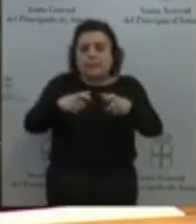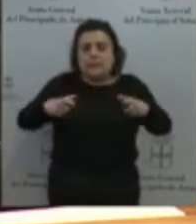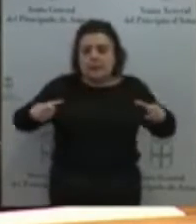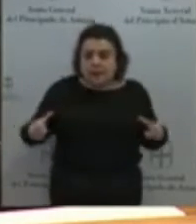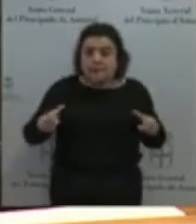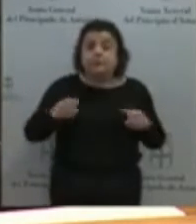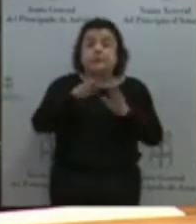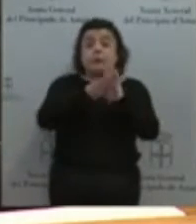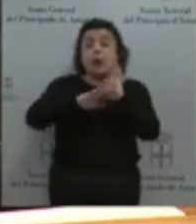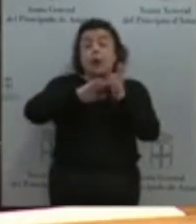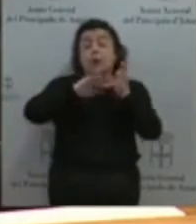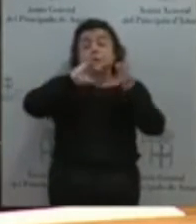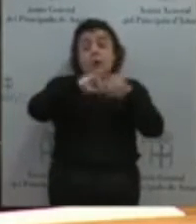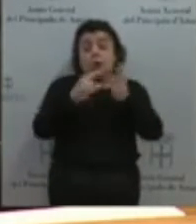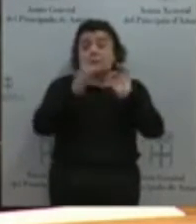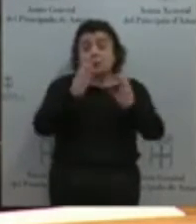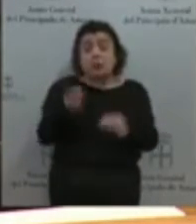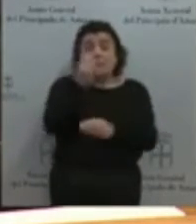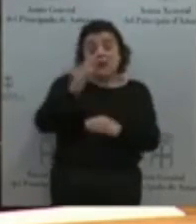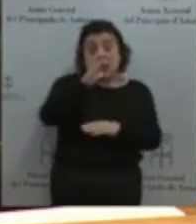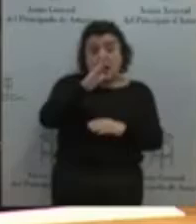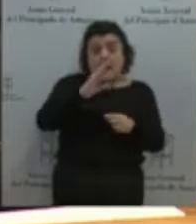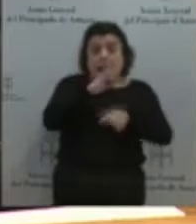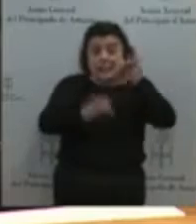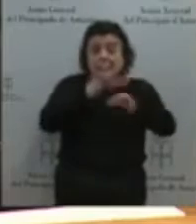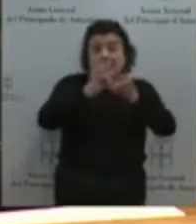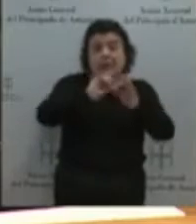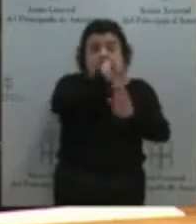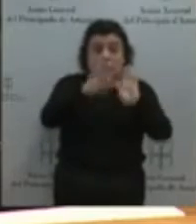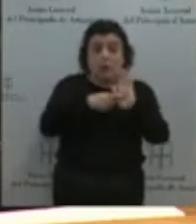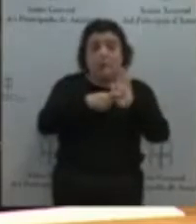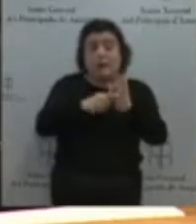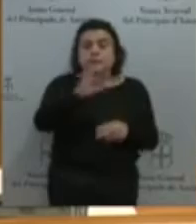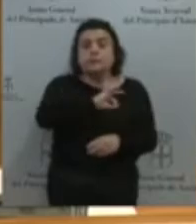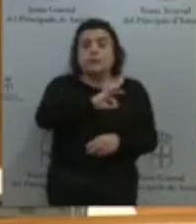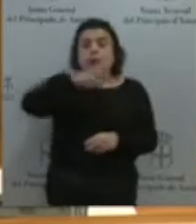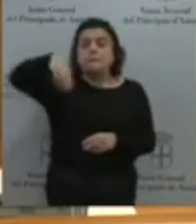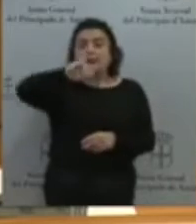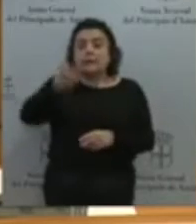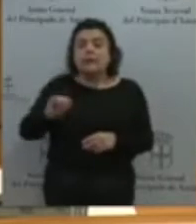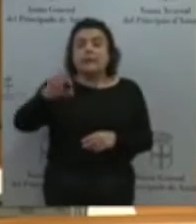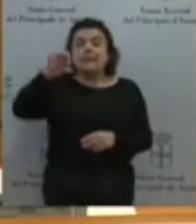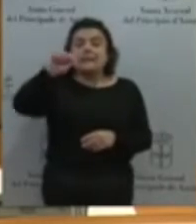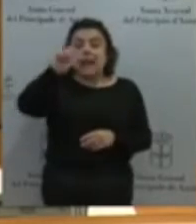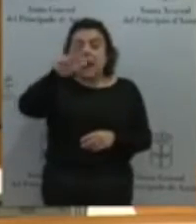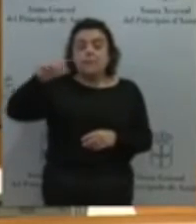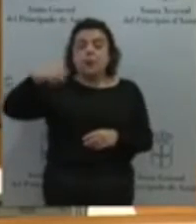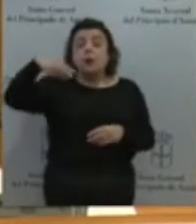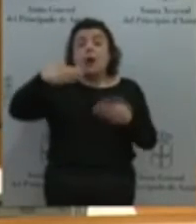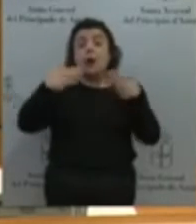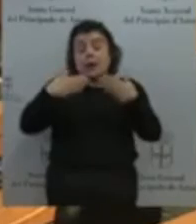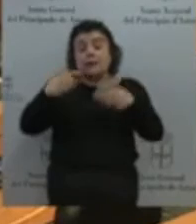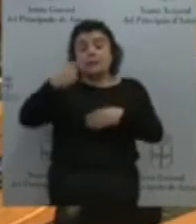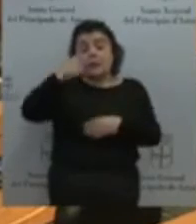dar una respuesta falladiza a un posible aumento de la huelga hídrica. Muchas gracias, consejera. La verdad me quedo